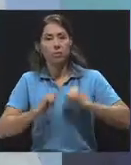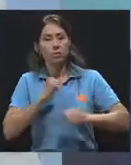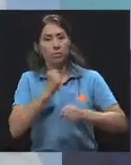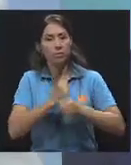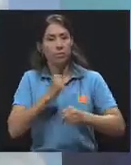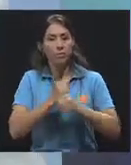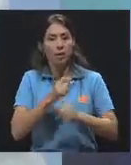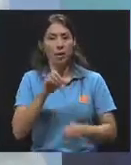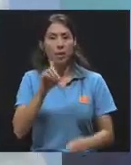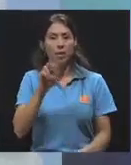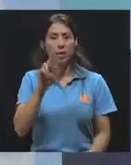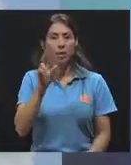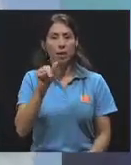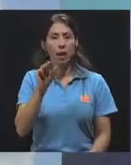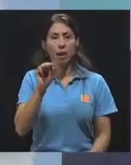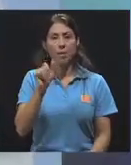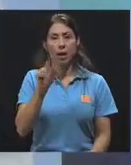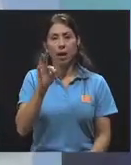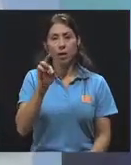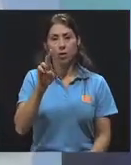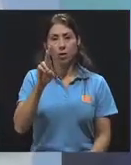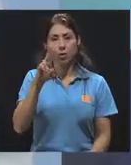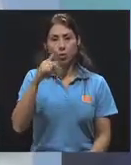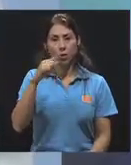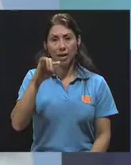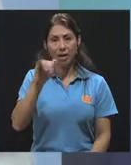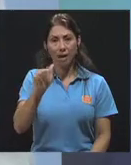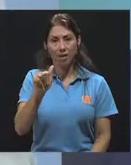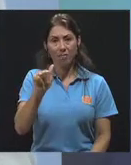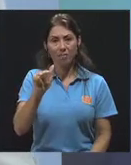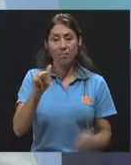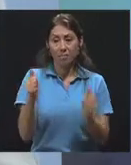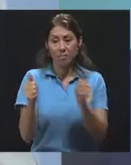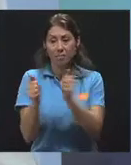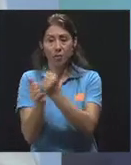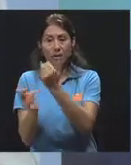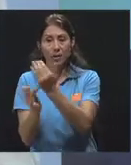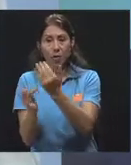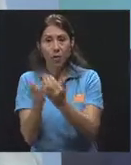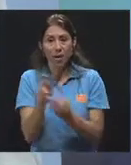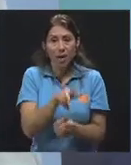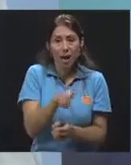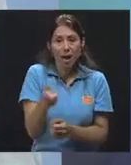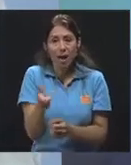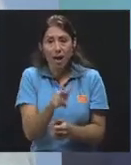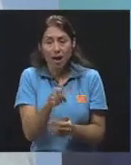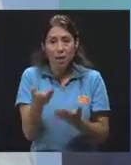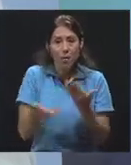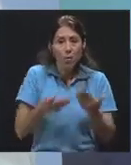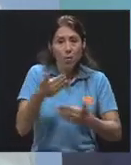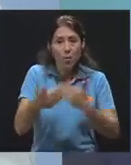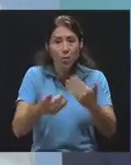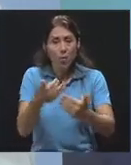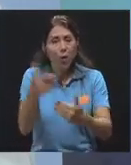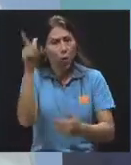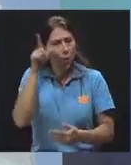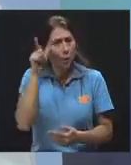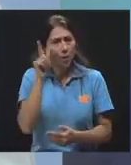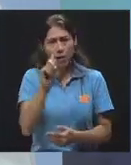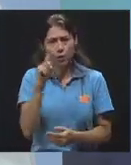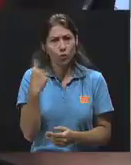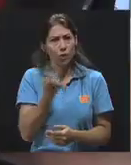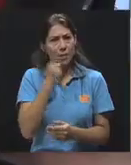con la tecnología, ¿verdad? Es decir, yo, digamos, obviamente no hay una sola línea temática, pero vamos